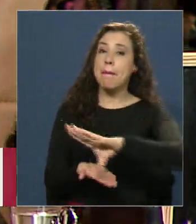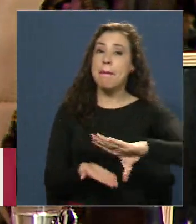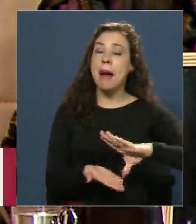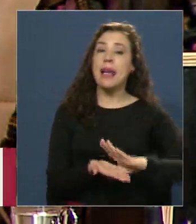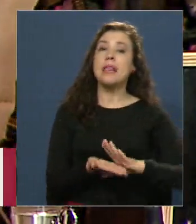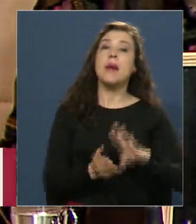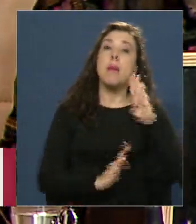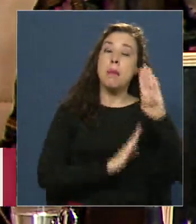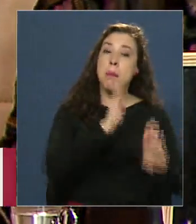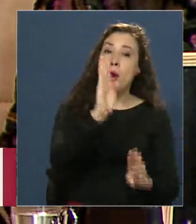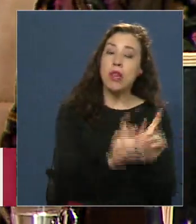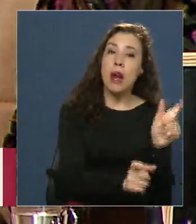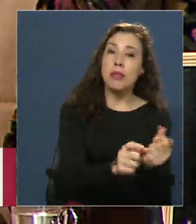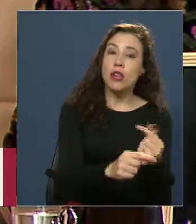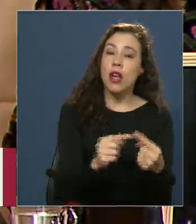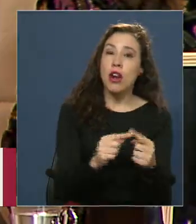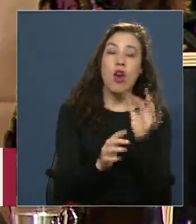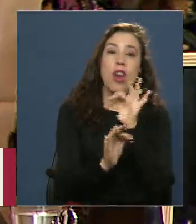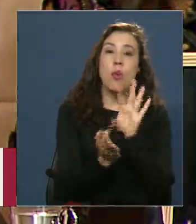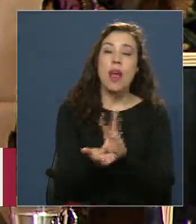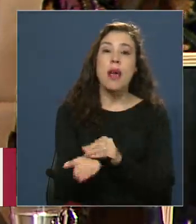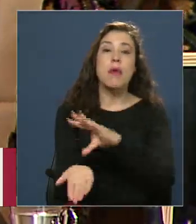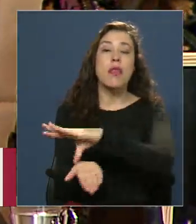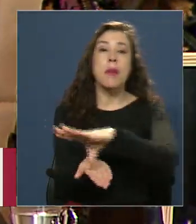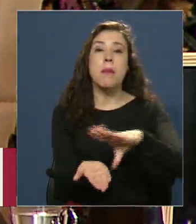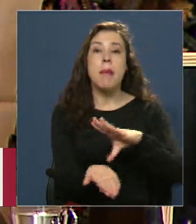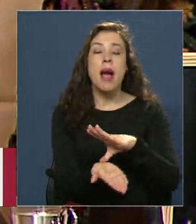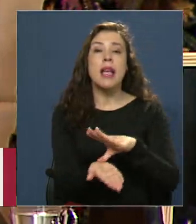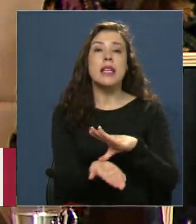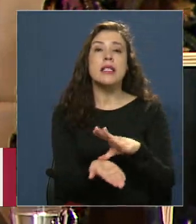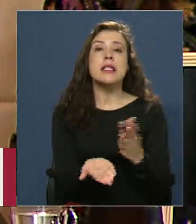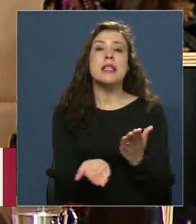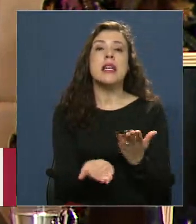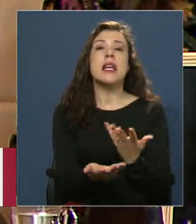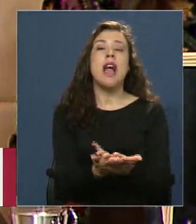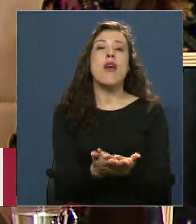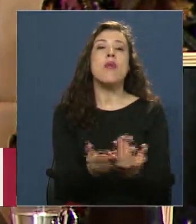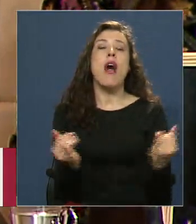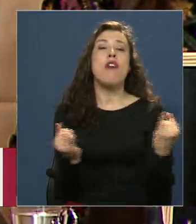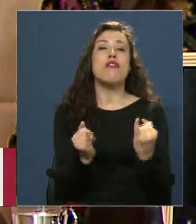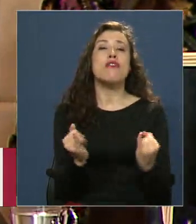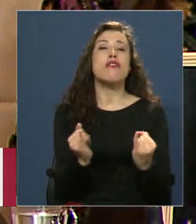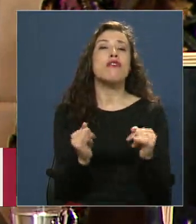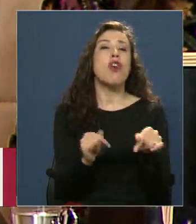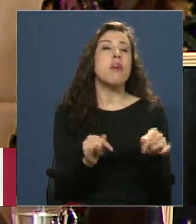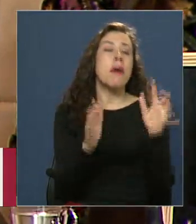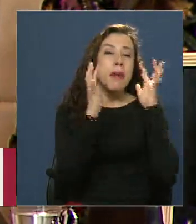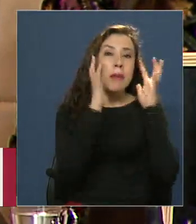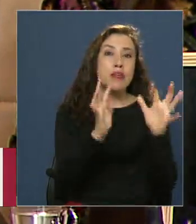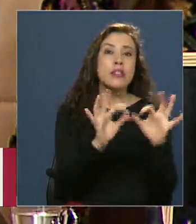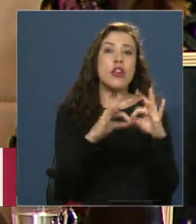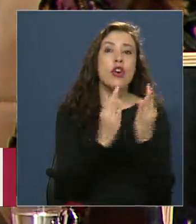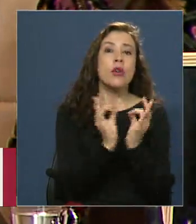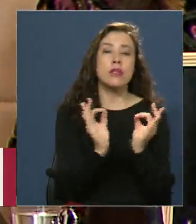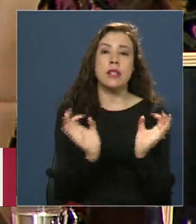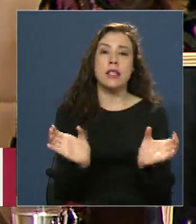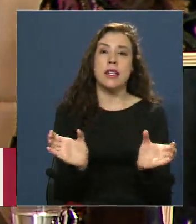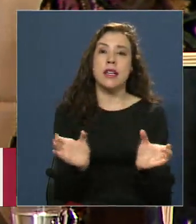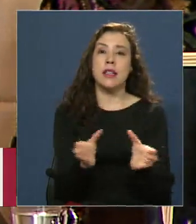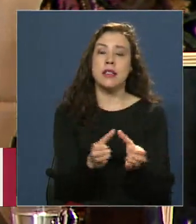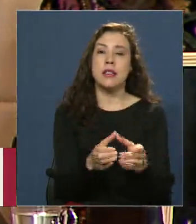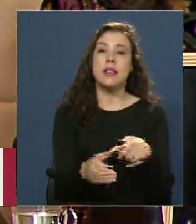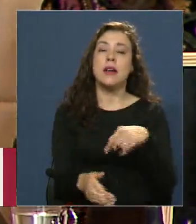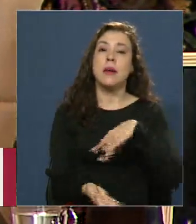por su clase media. No hay ejemplos de países en los que se tenga una medida oficial de este grupo. Nuestro país